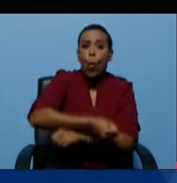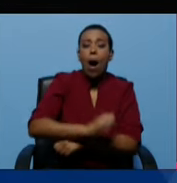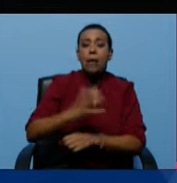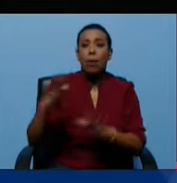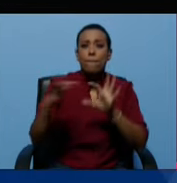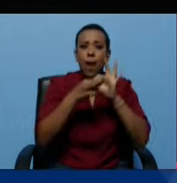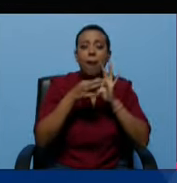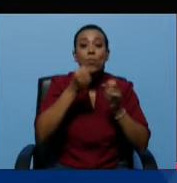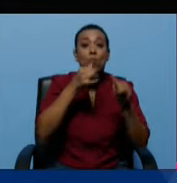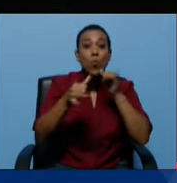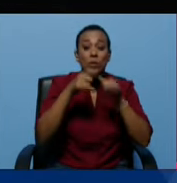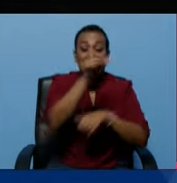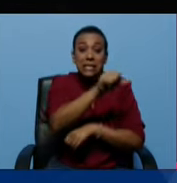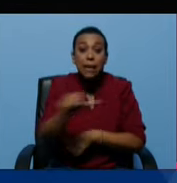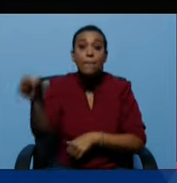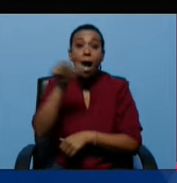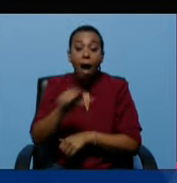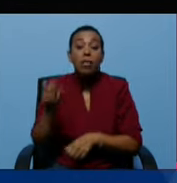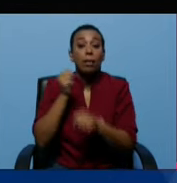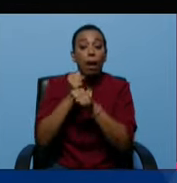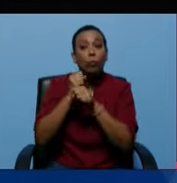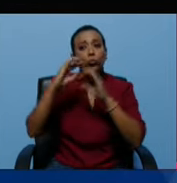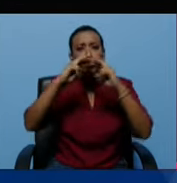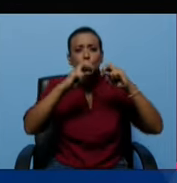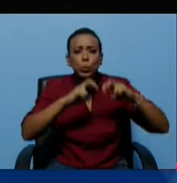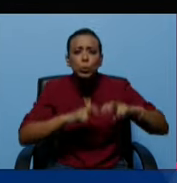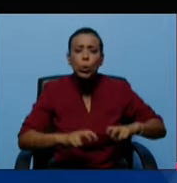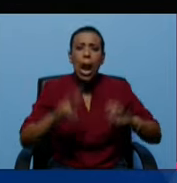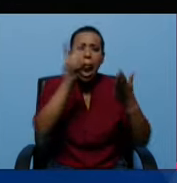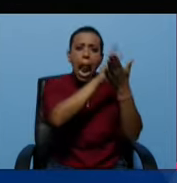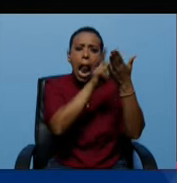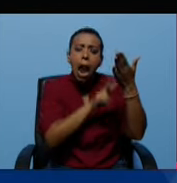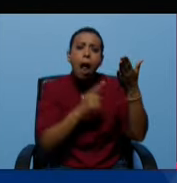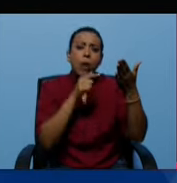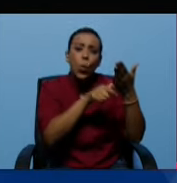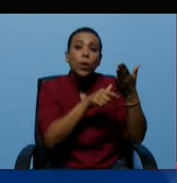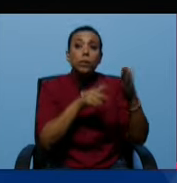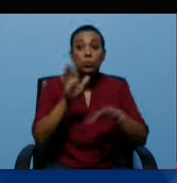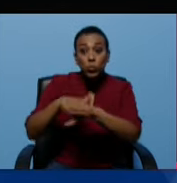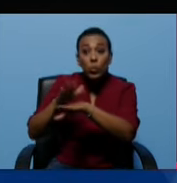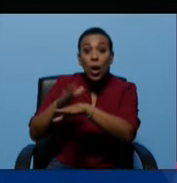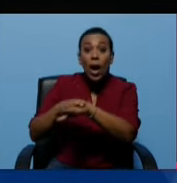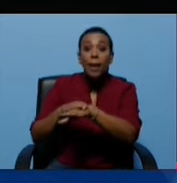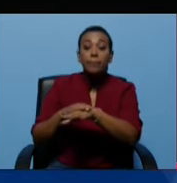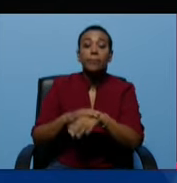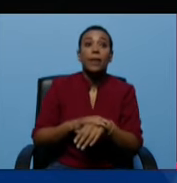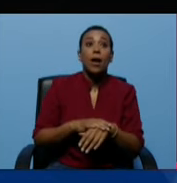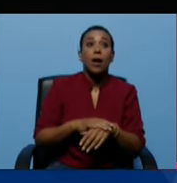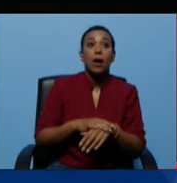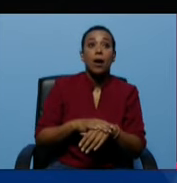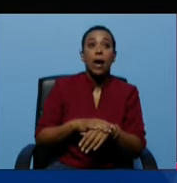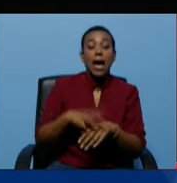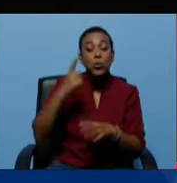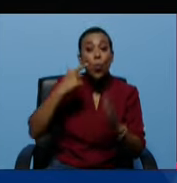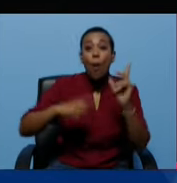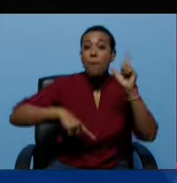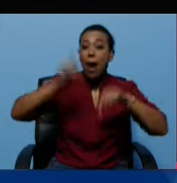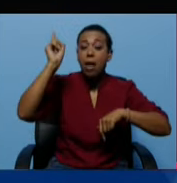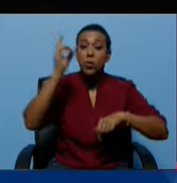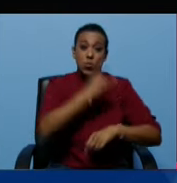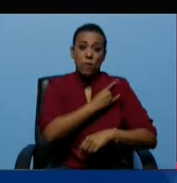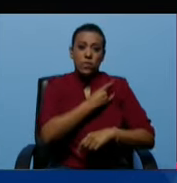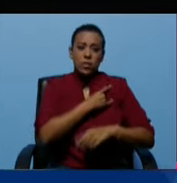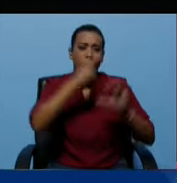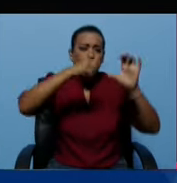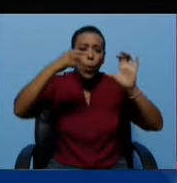con las buenas noticias que esta semana veníamos leyendo, presidente. Presidente, el Quacarelli Simons es un ranking universitario